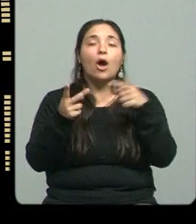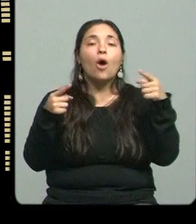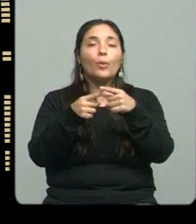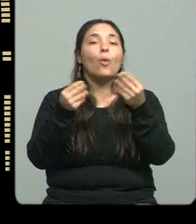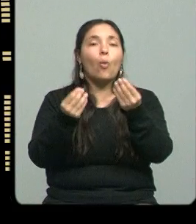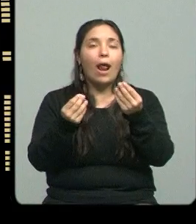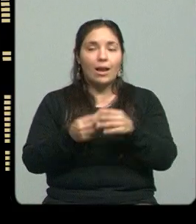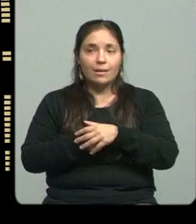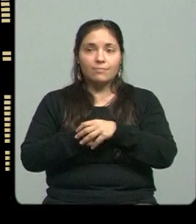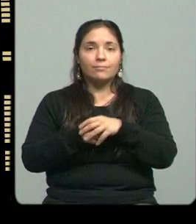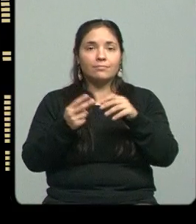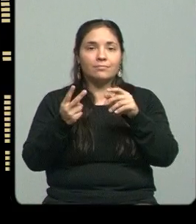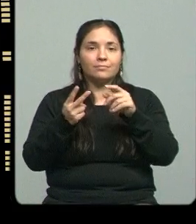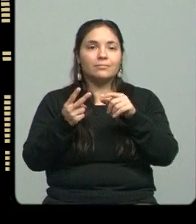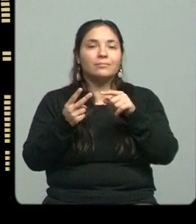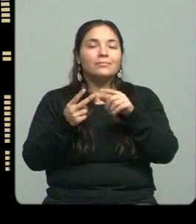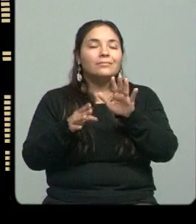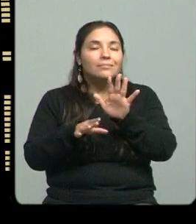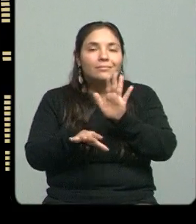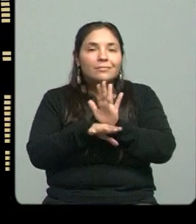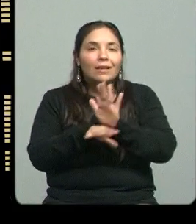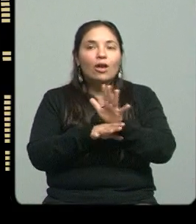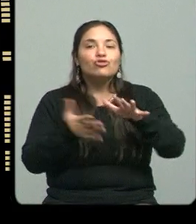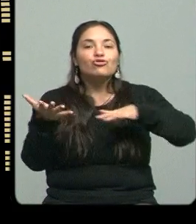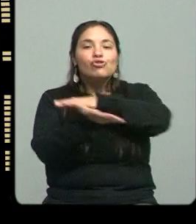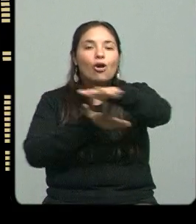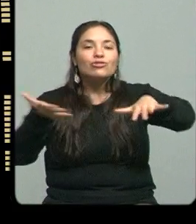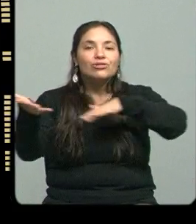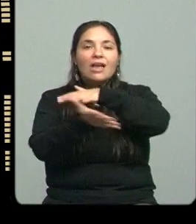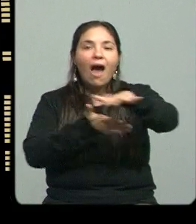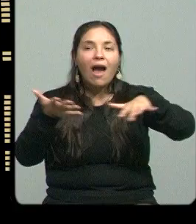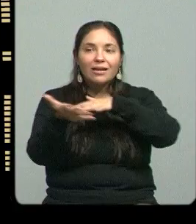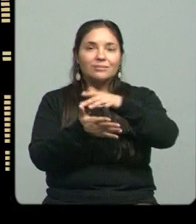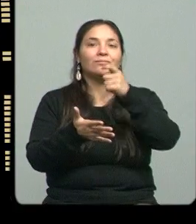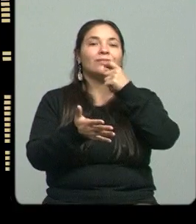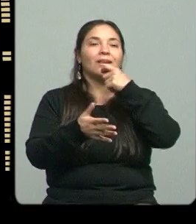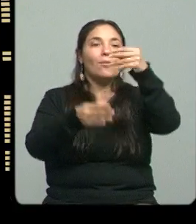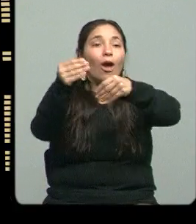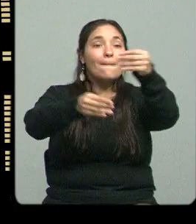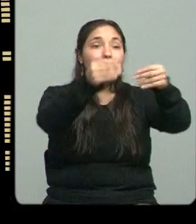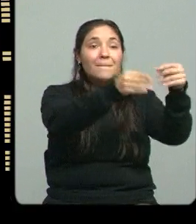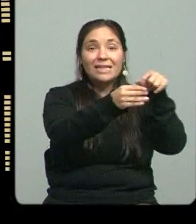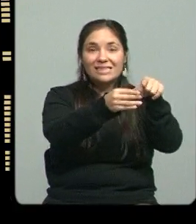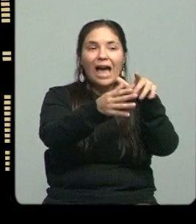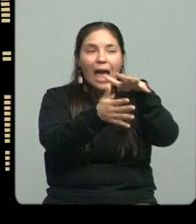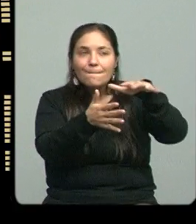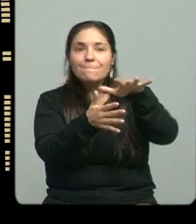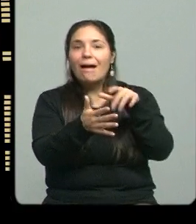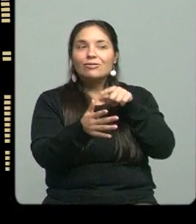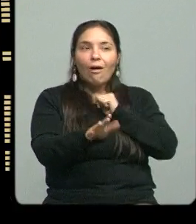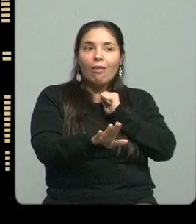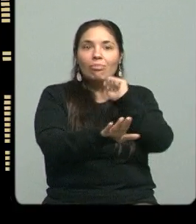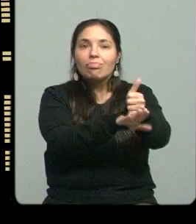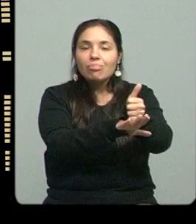busca conquistar espacios sociales, como empresas, por ejemplo, claro, poniendo en